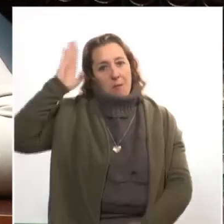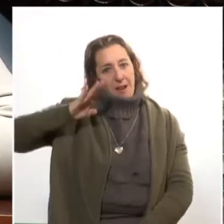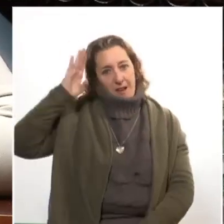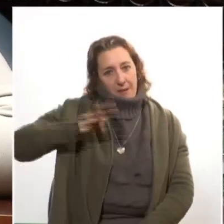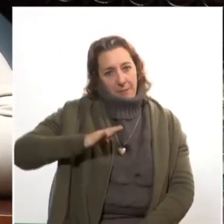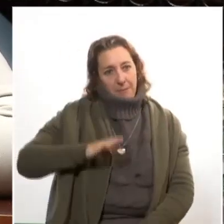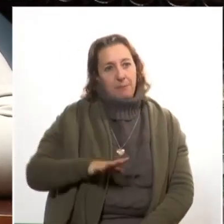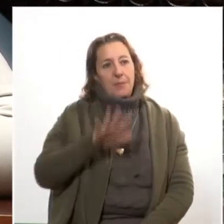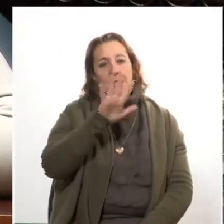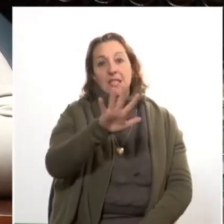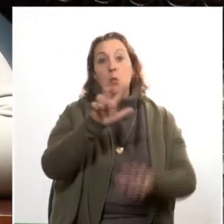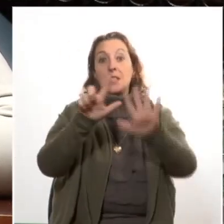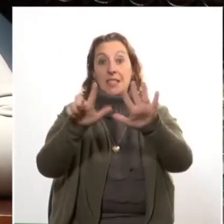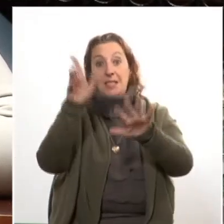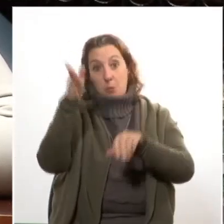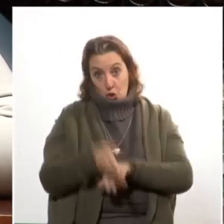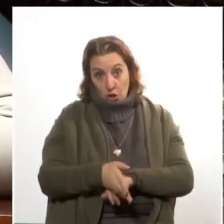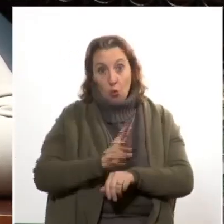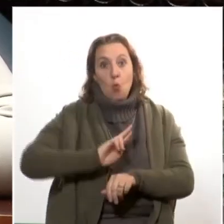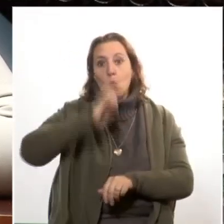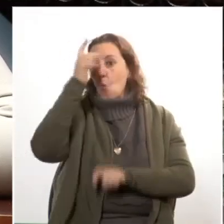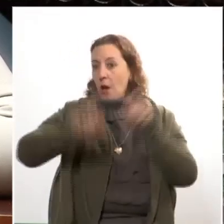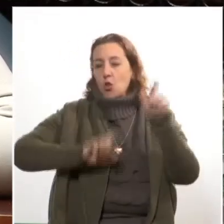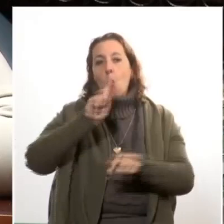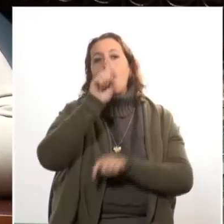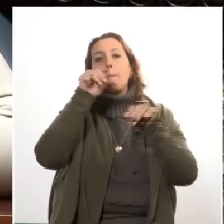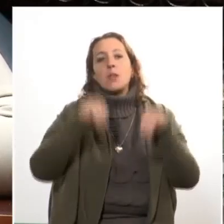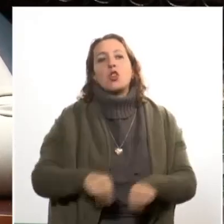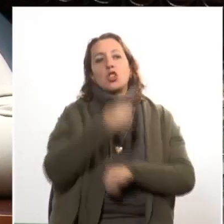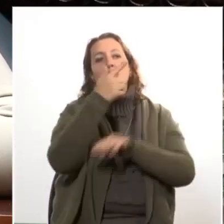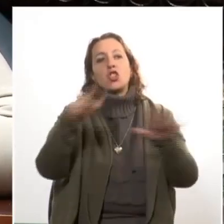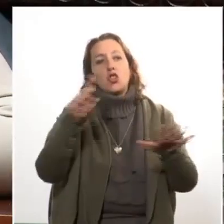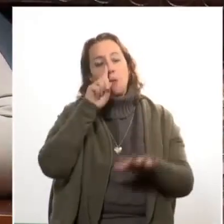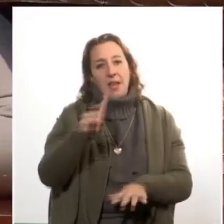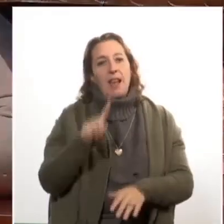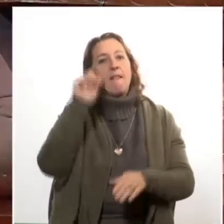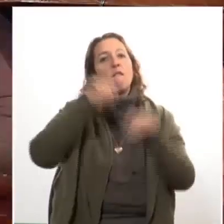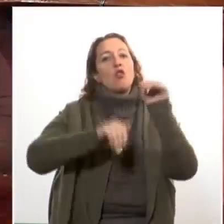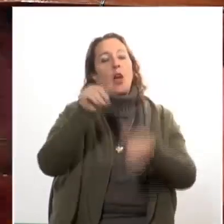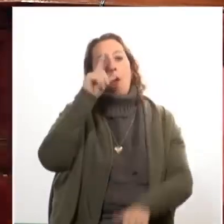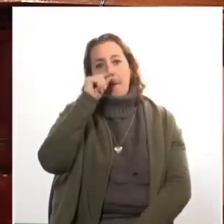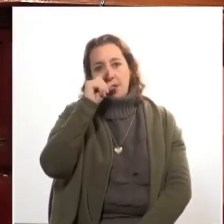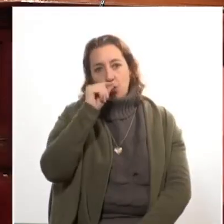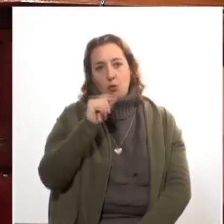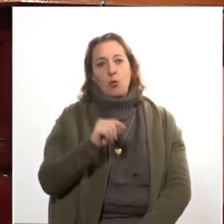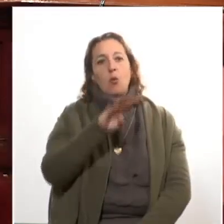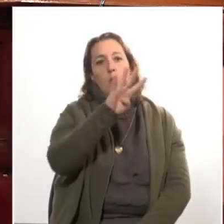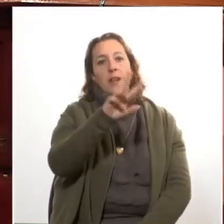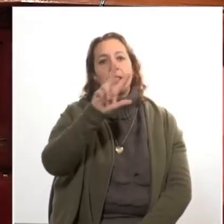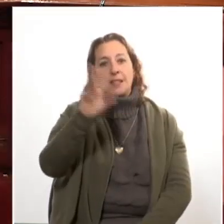El 57% de los uruguayos, 1.018.000, votaron amarillo. Y un